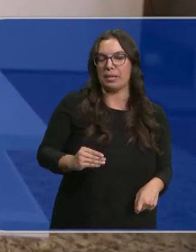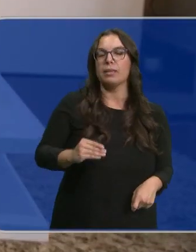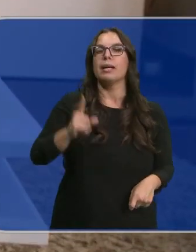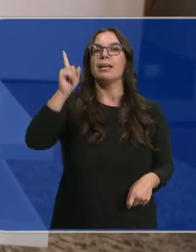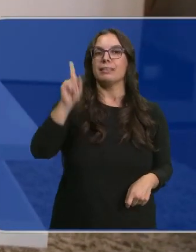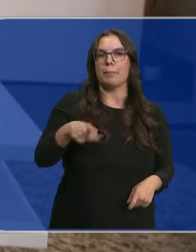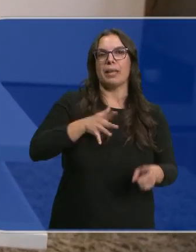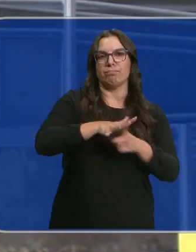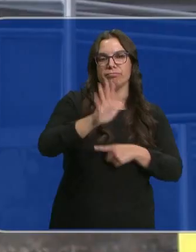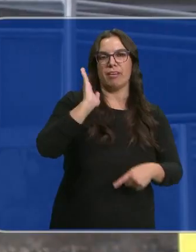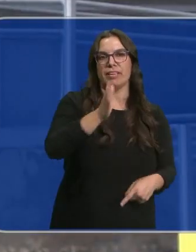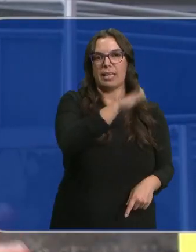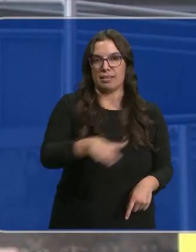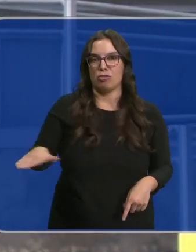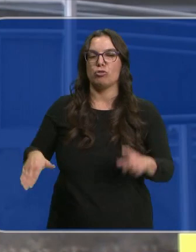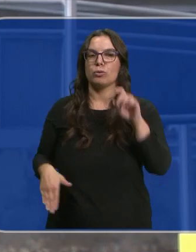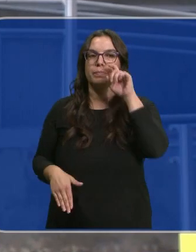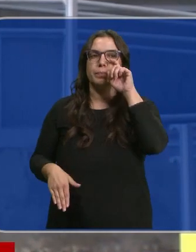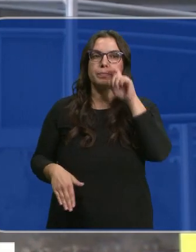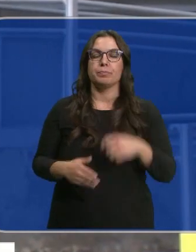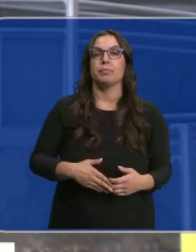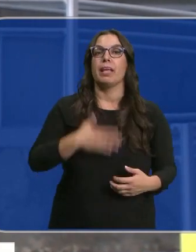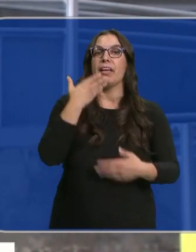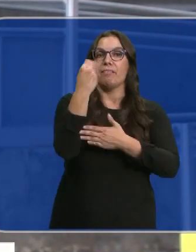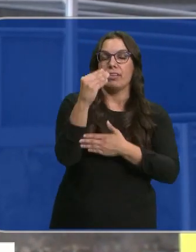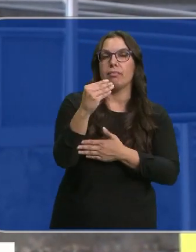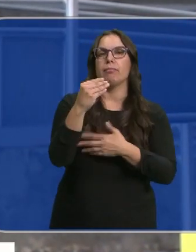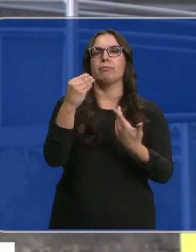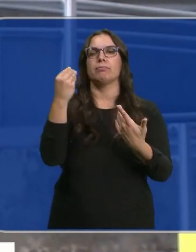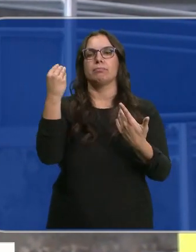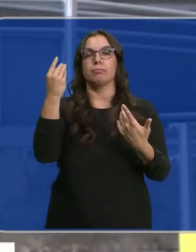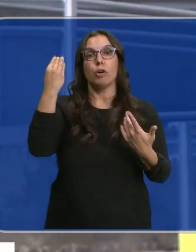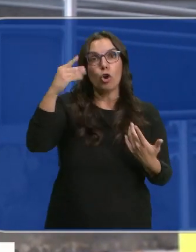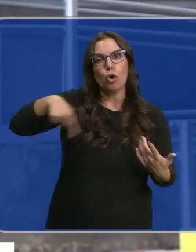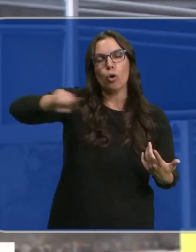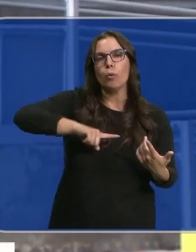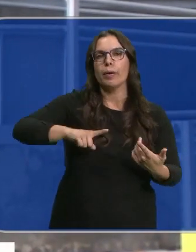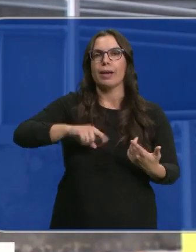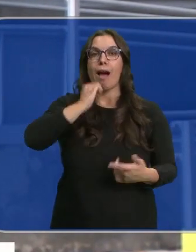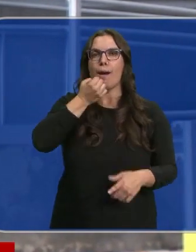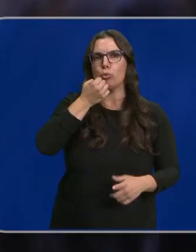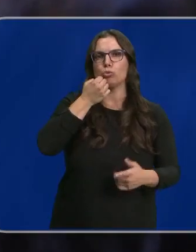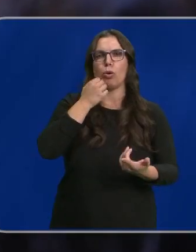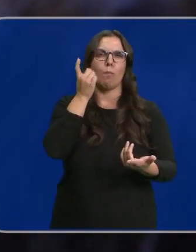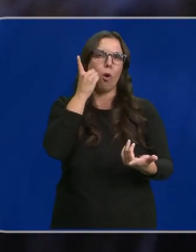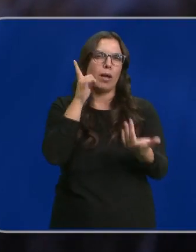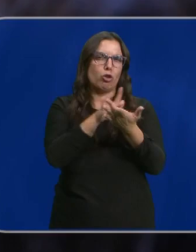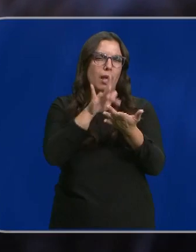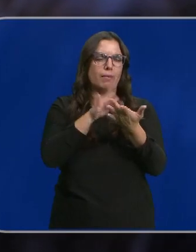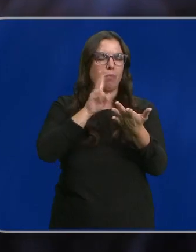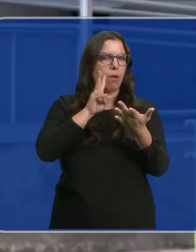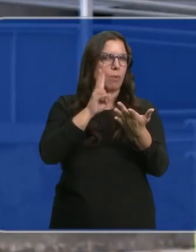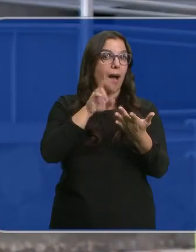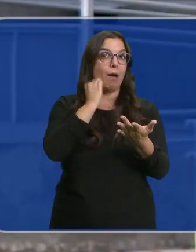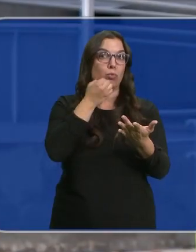ocurre también a los niños. En la población infantil, adolescente, joven, por el uso y abuso de pantallas de forma inadecuada que realizan, pues